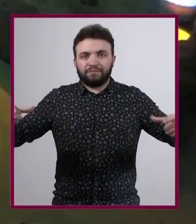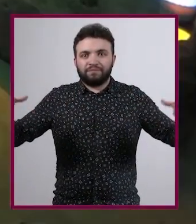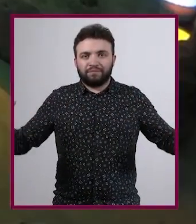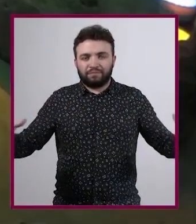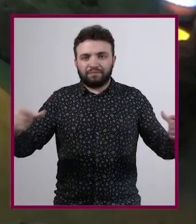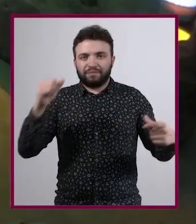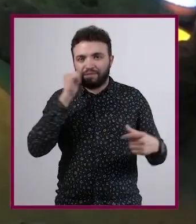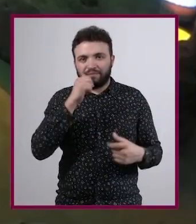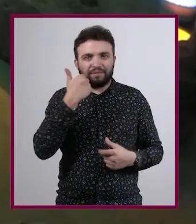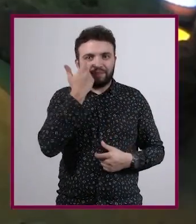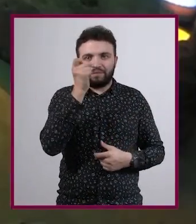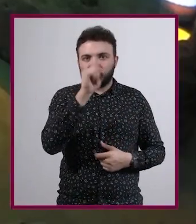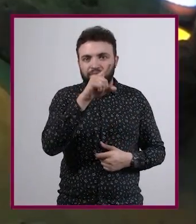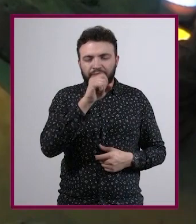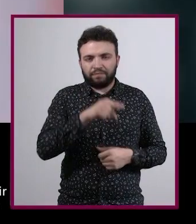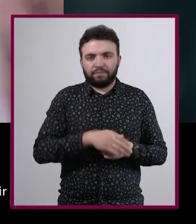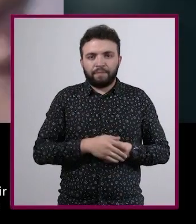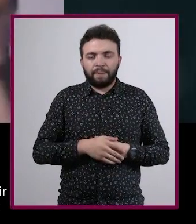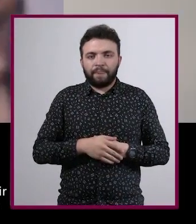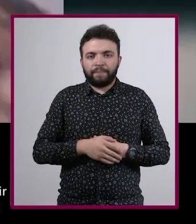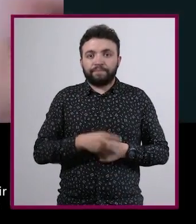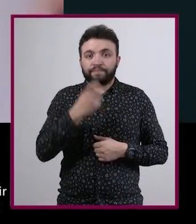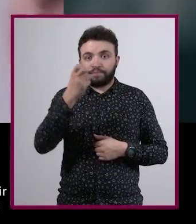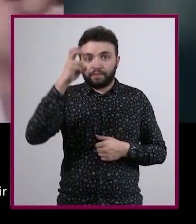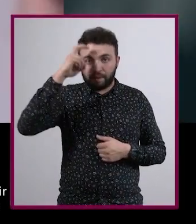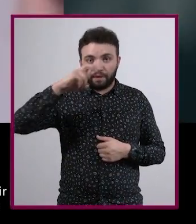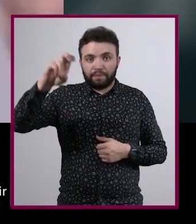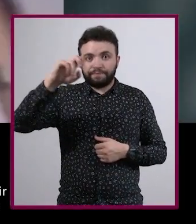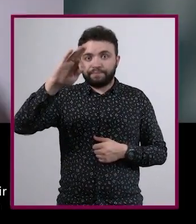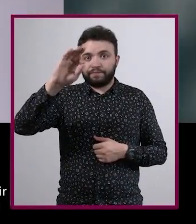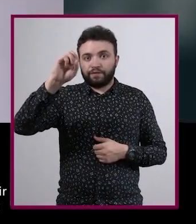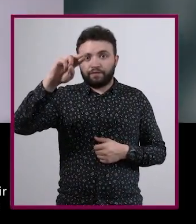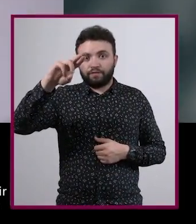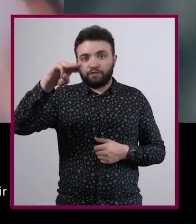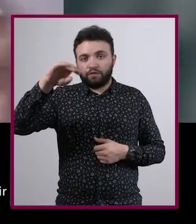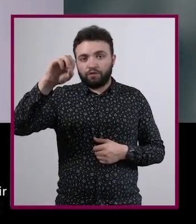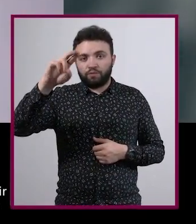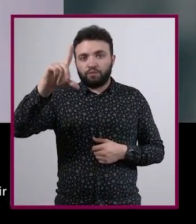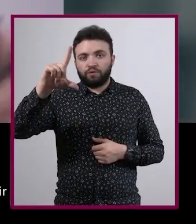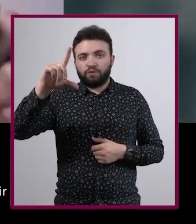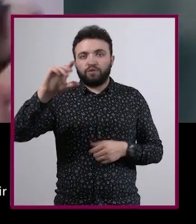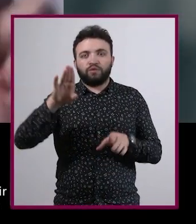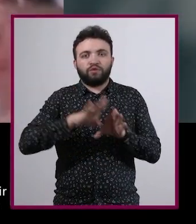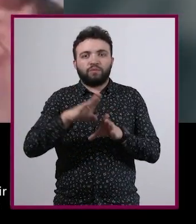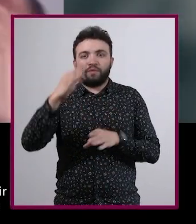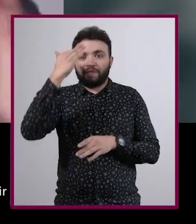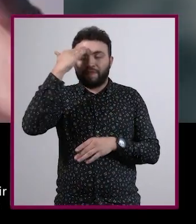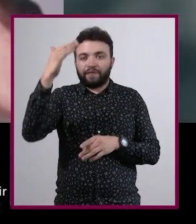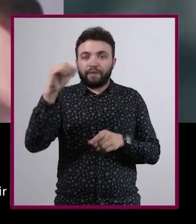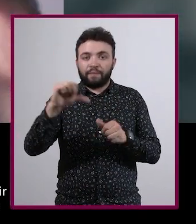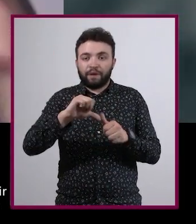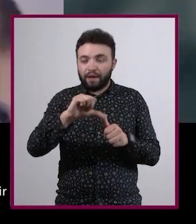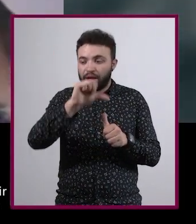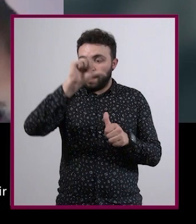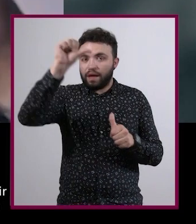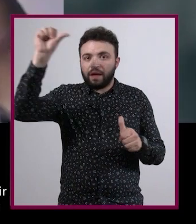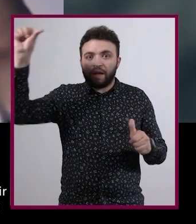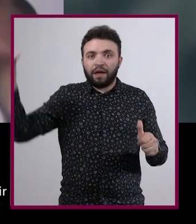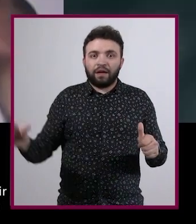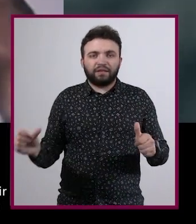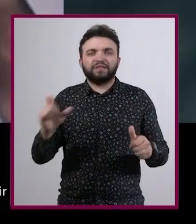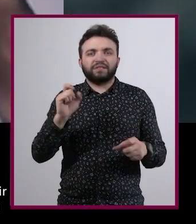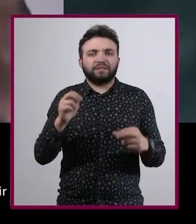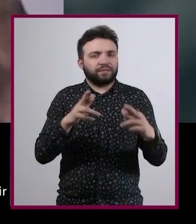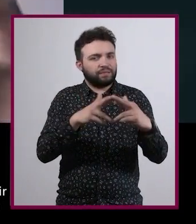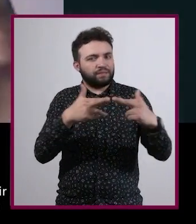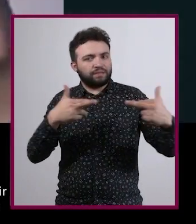continente americano. Entonces hago en el viaje de Formol un salto de temporalidades donde se ponen en